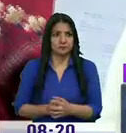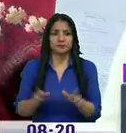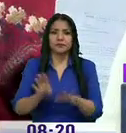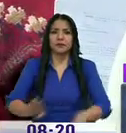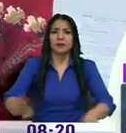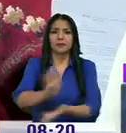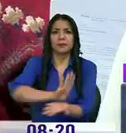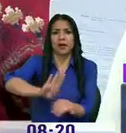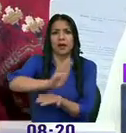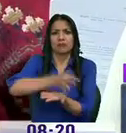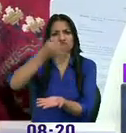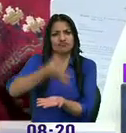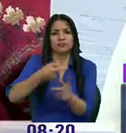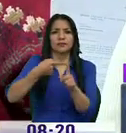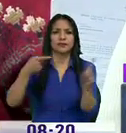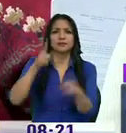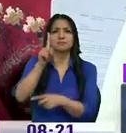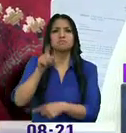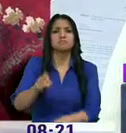legalizado desde el año